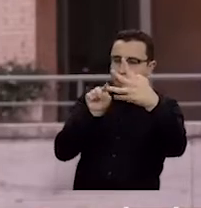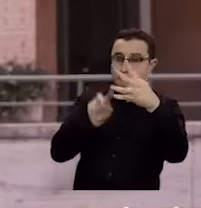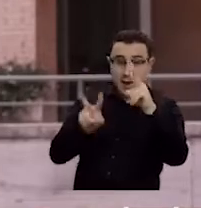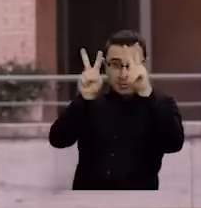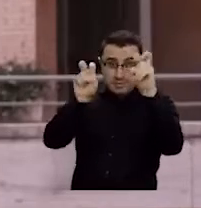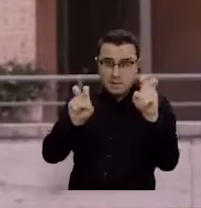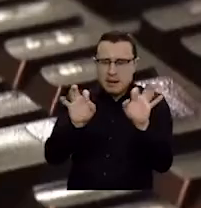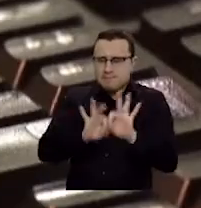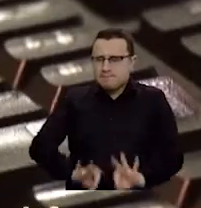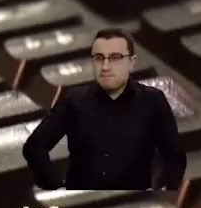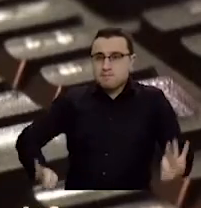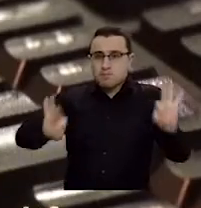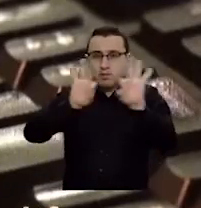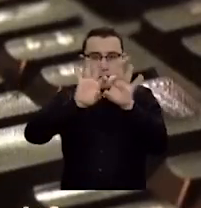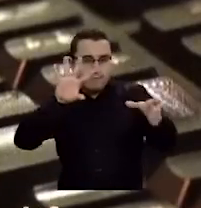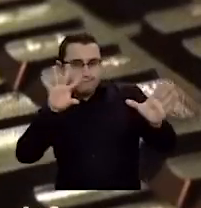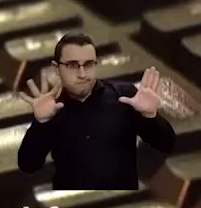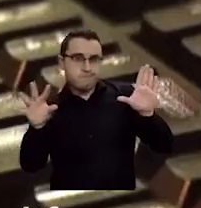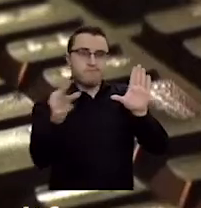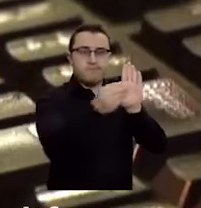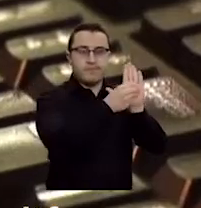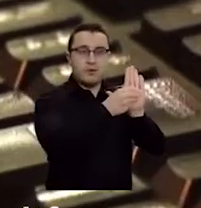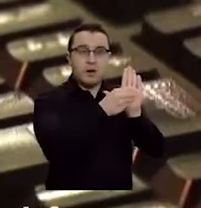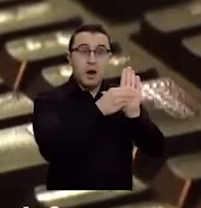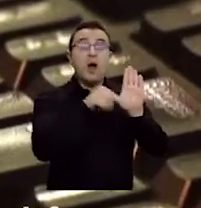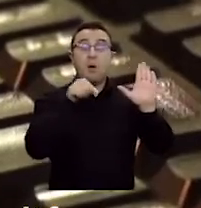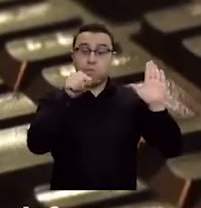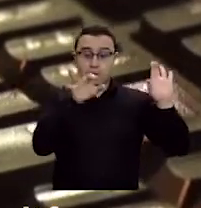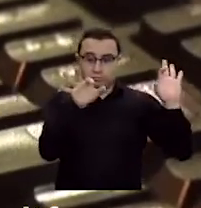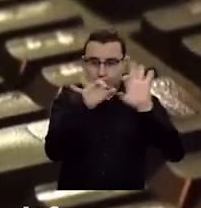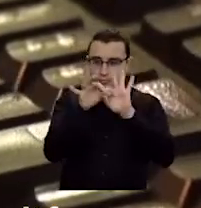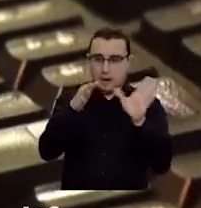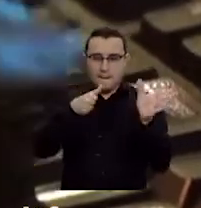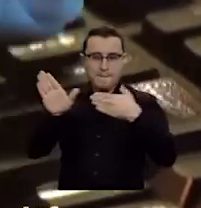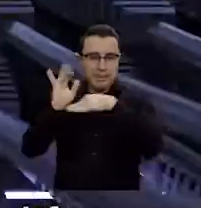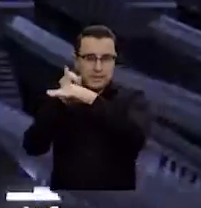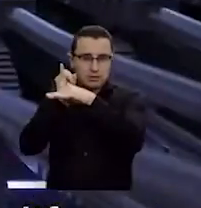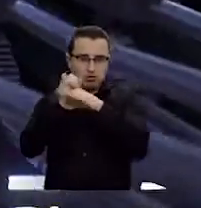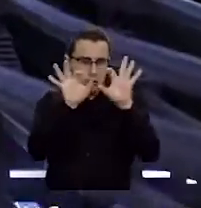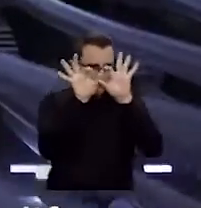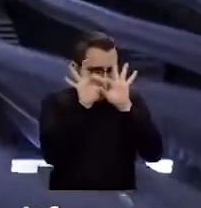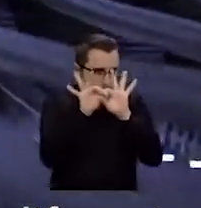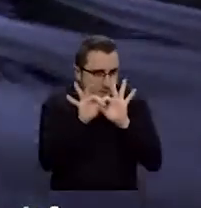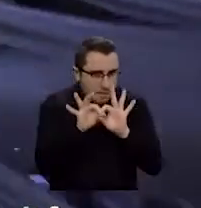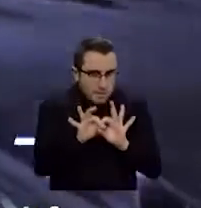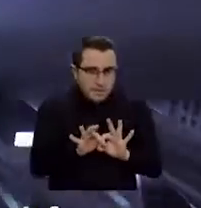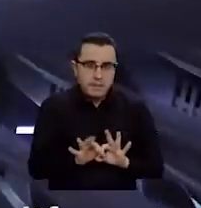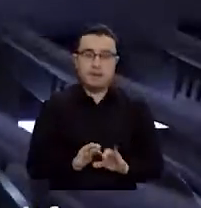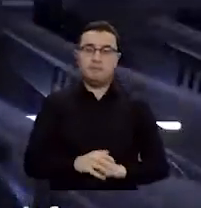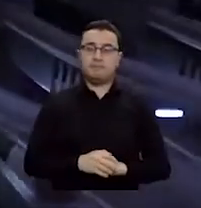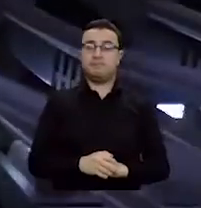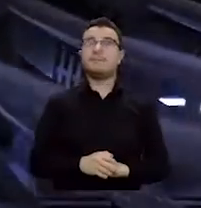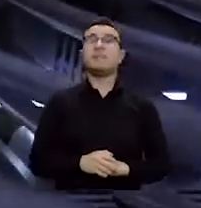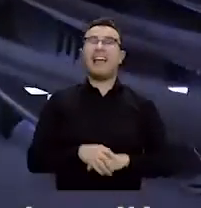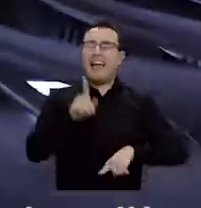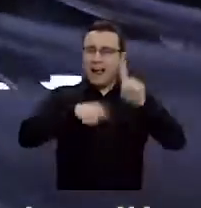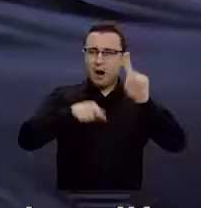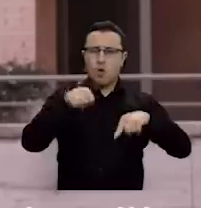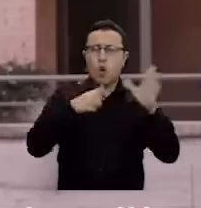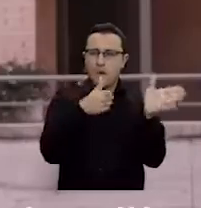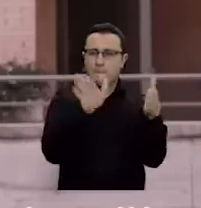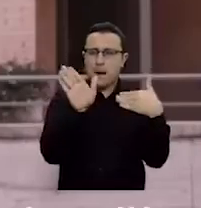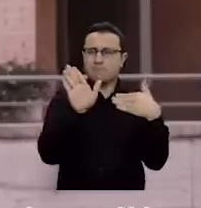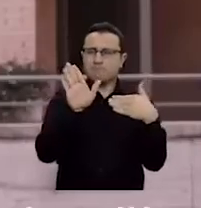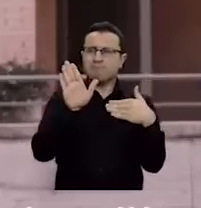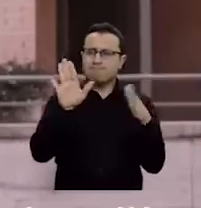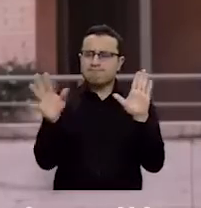se definieron ejes estratégicos que están alineados con los diferentes planes institucionales de la entidad.